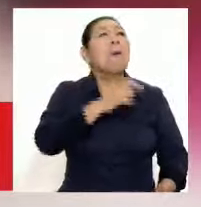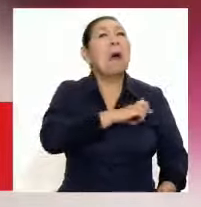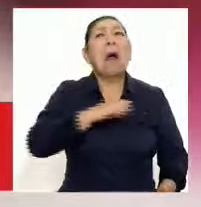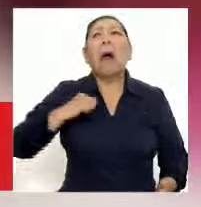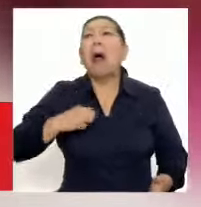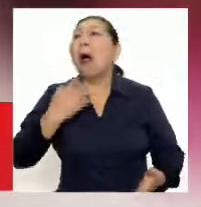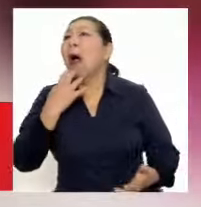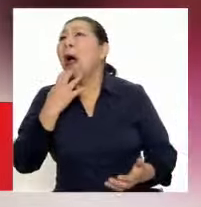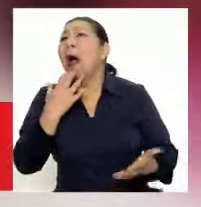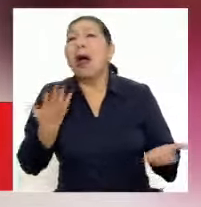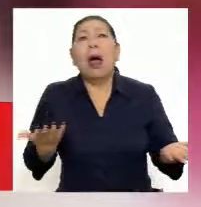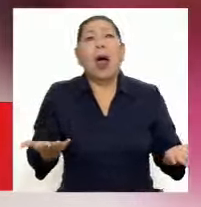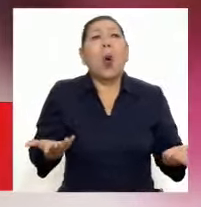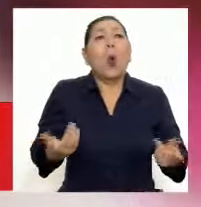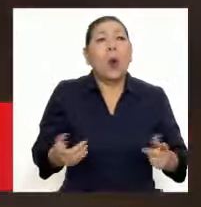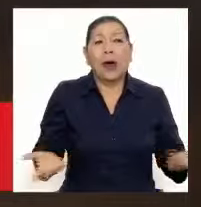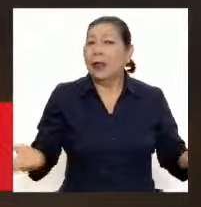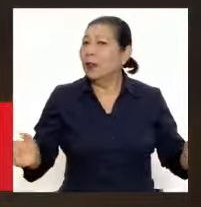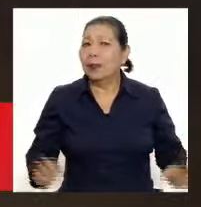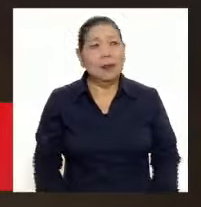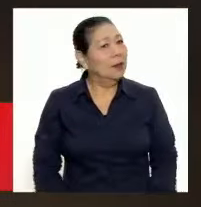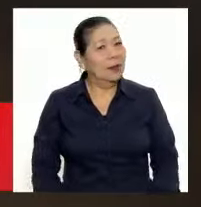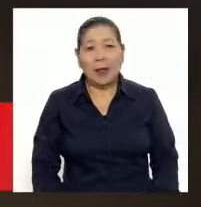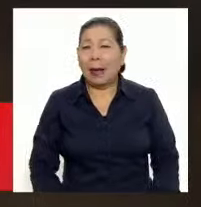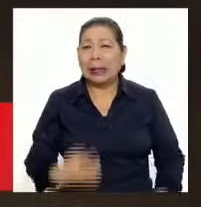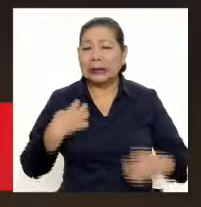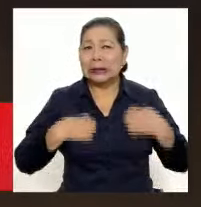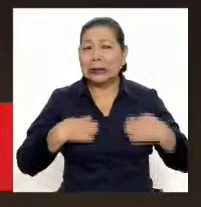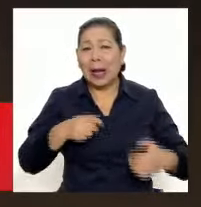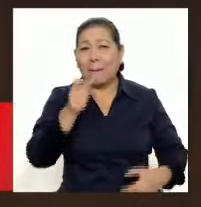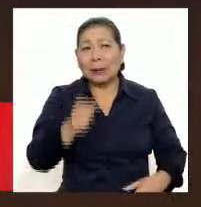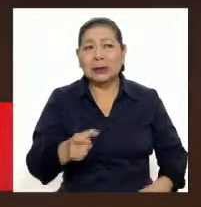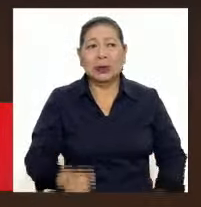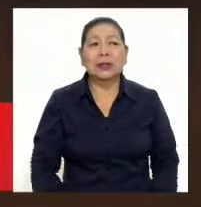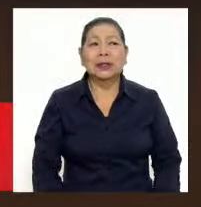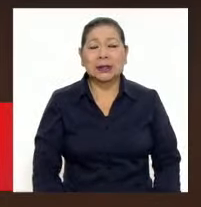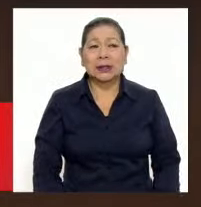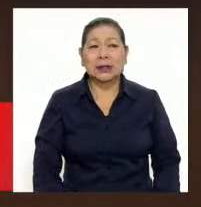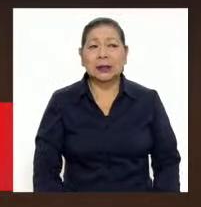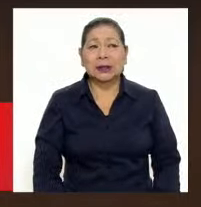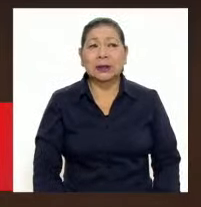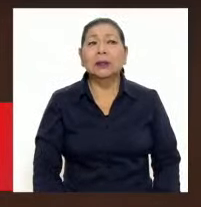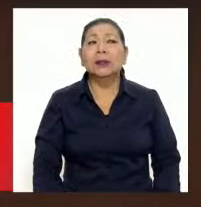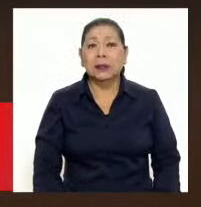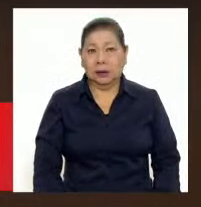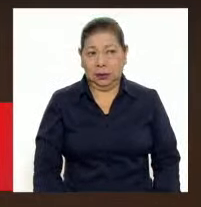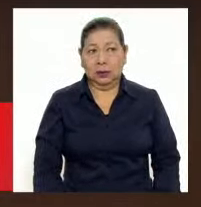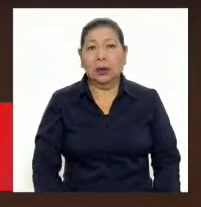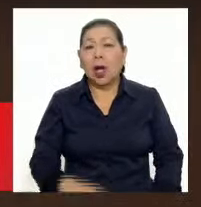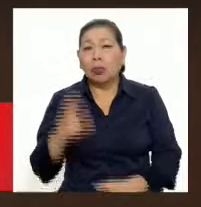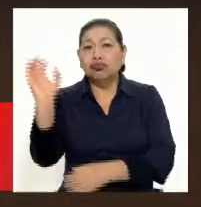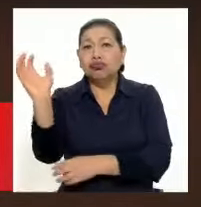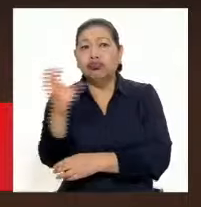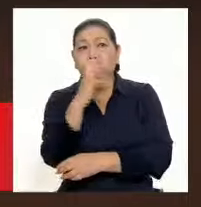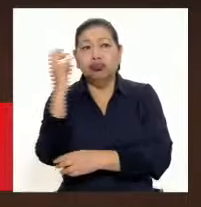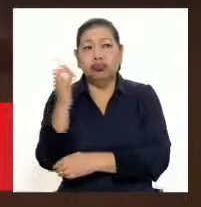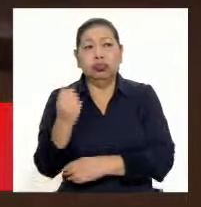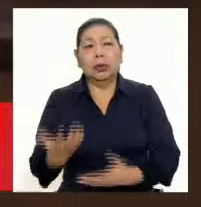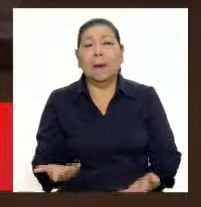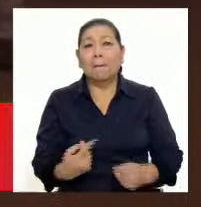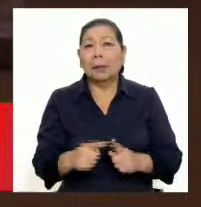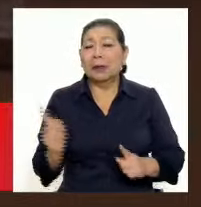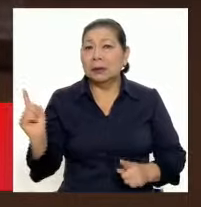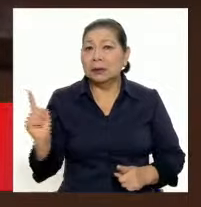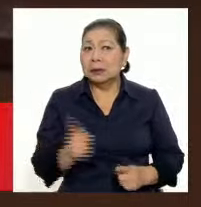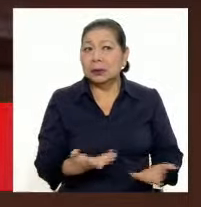inmediatamente. ¿Hasta cuándo vamos a estar así? Pobladores de Pachacútec indican que cuentan con la compañía de bomberos 232,